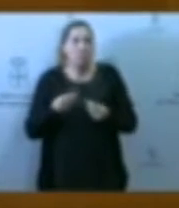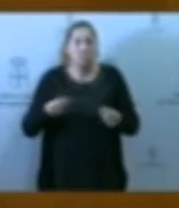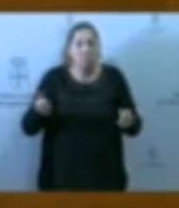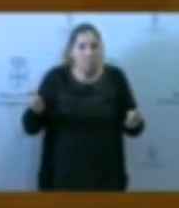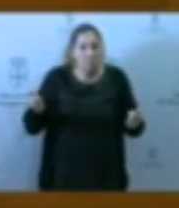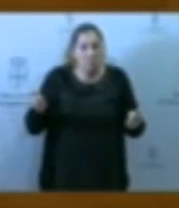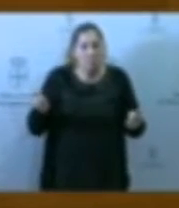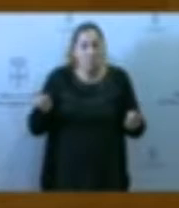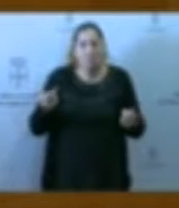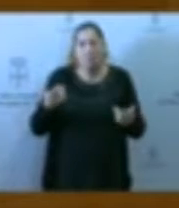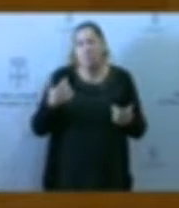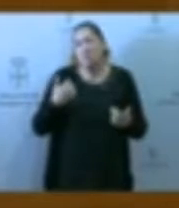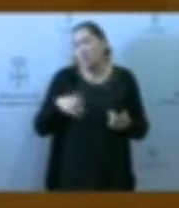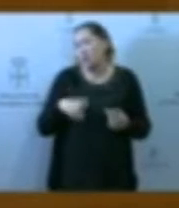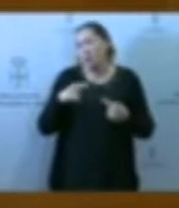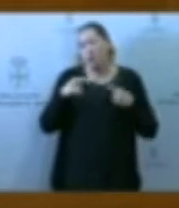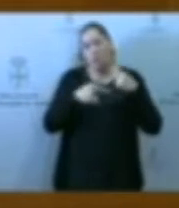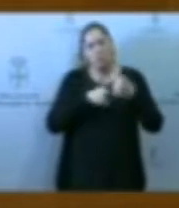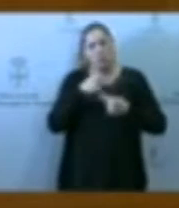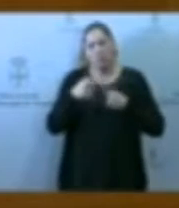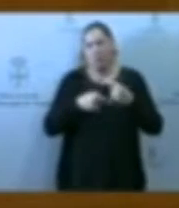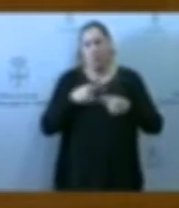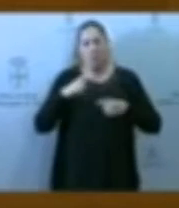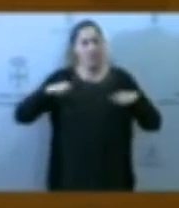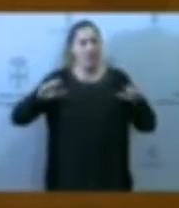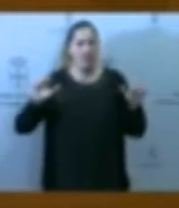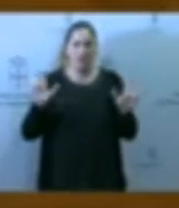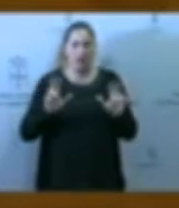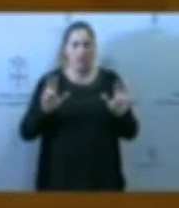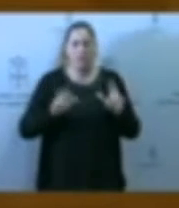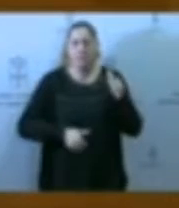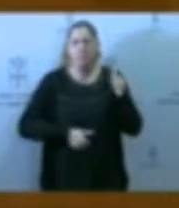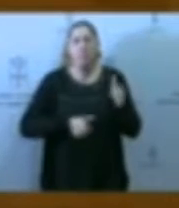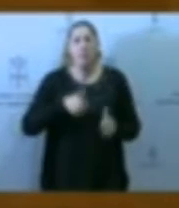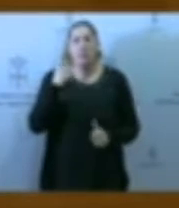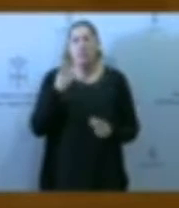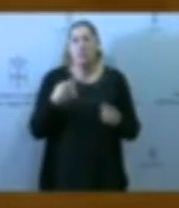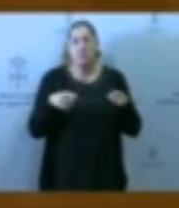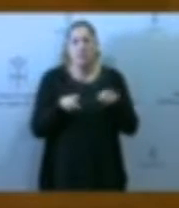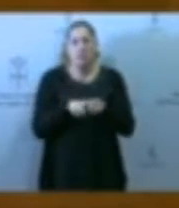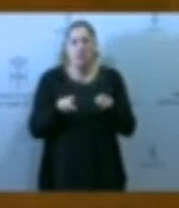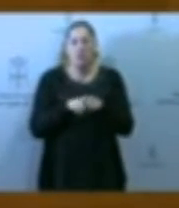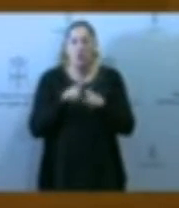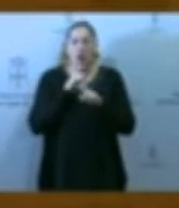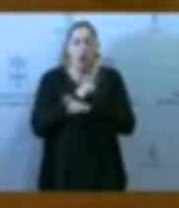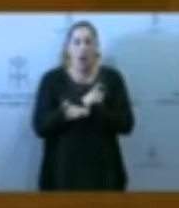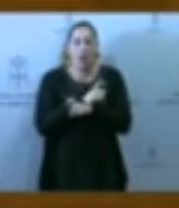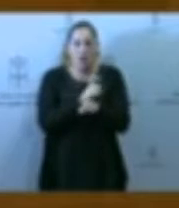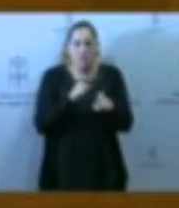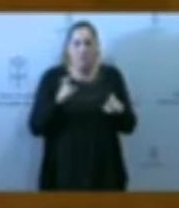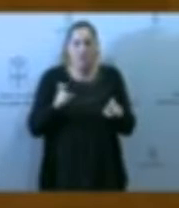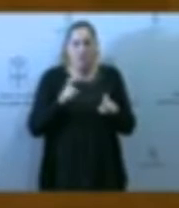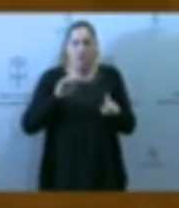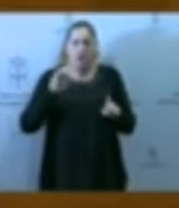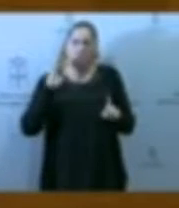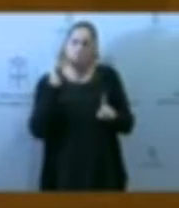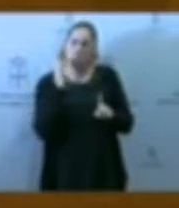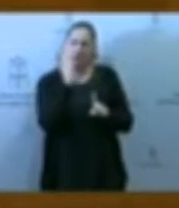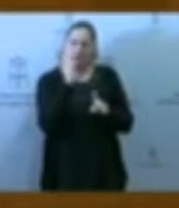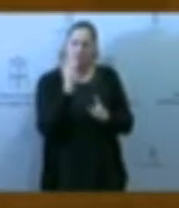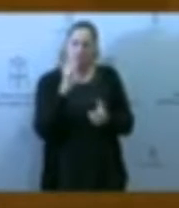ya graves consecuencias, ¿no? Al igual que el anuncio de la penalización impositiva del gasóleo,